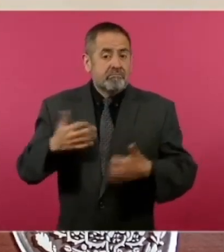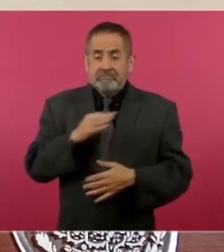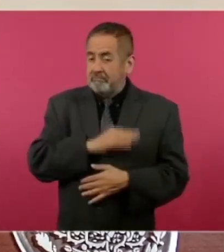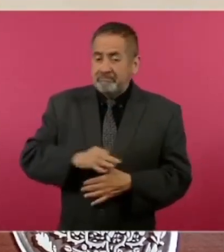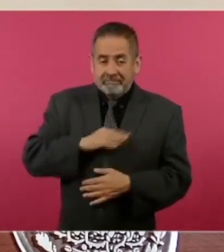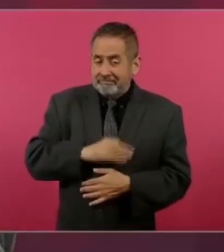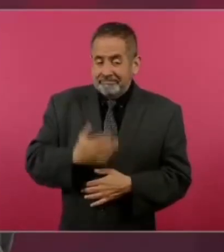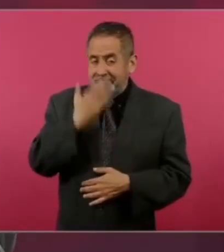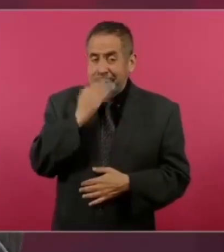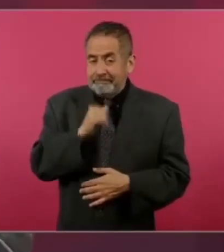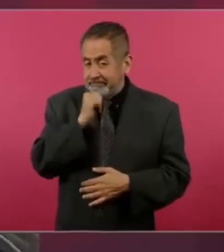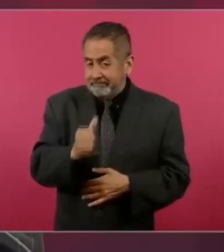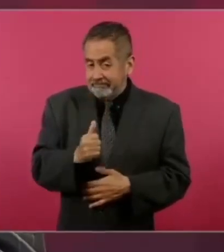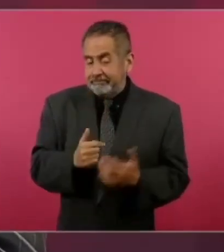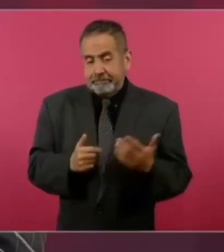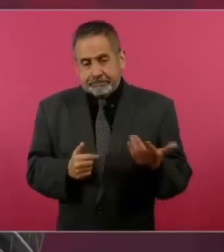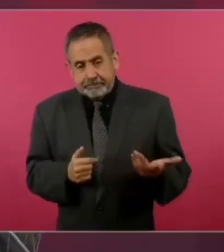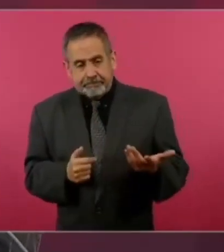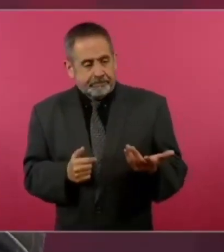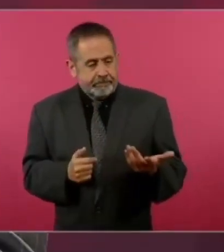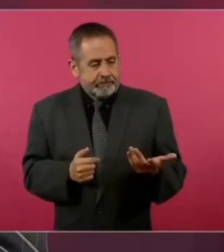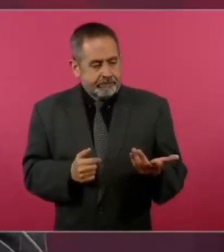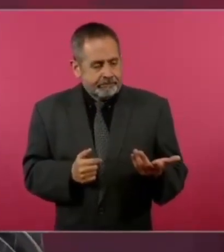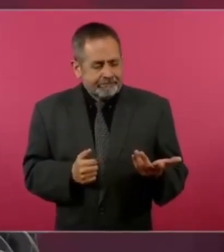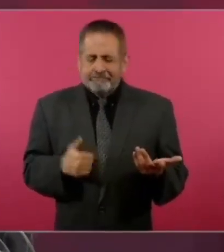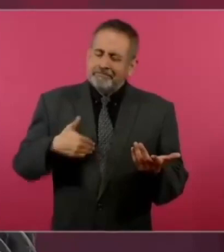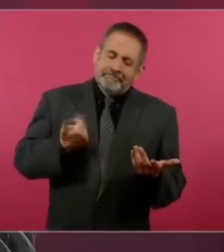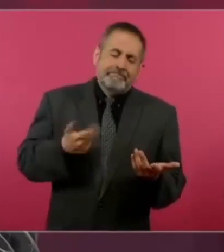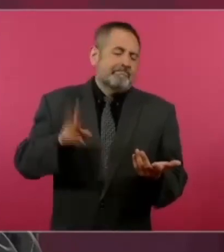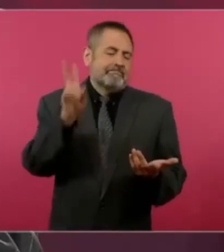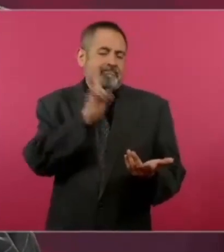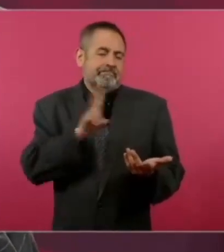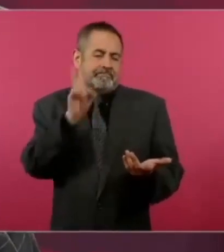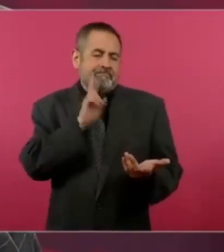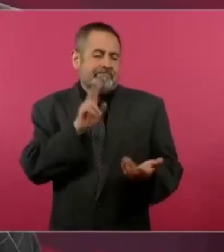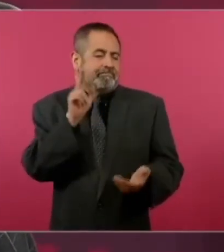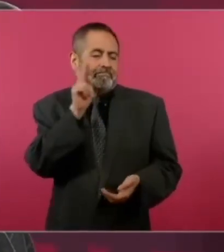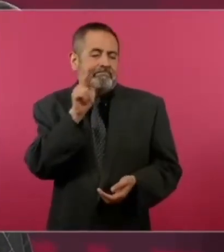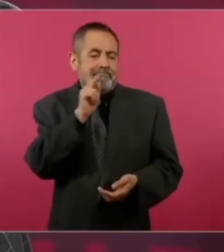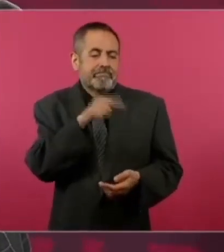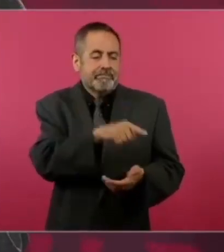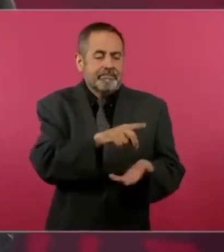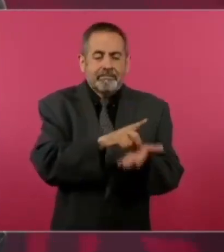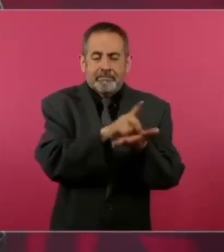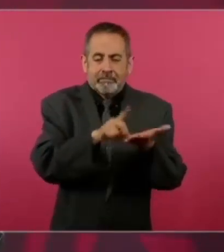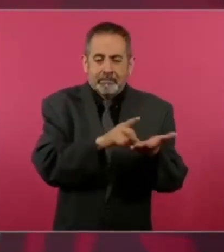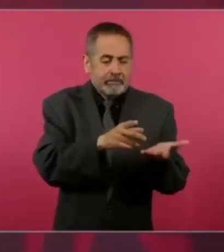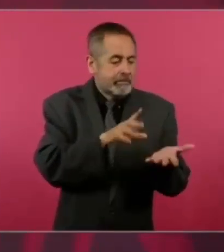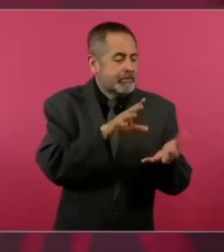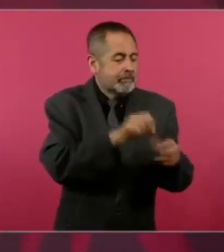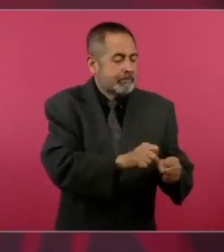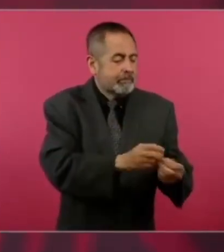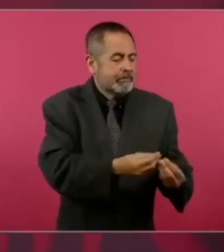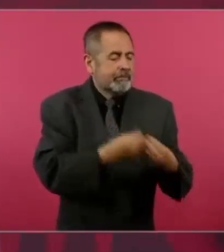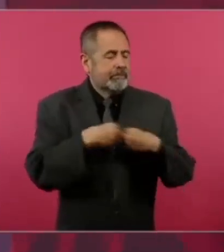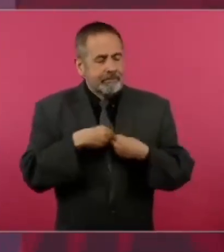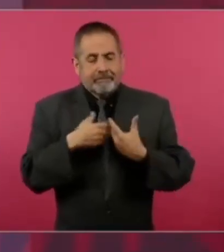en el escape con las drogas, que va a generar